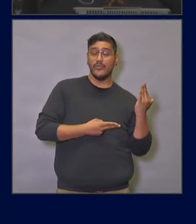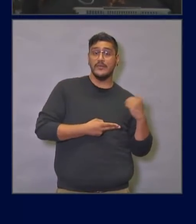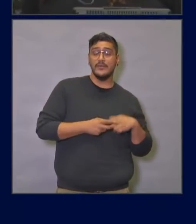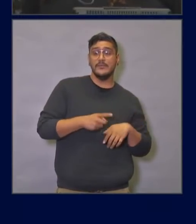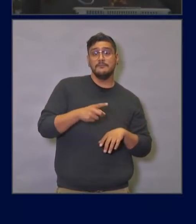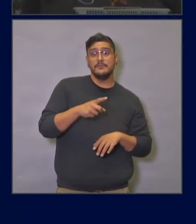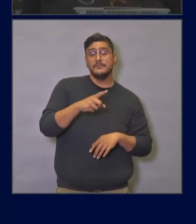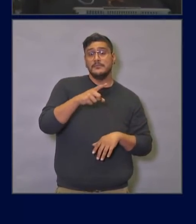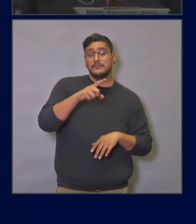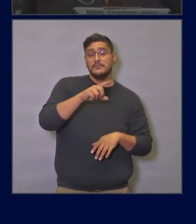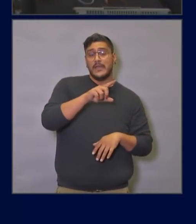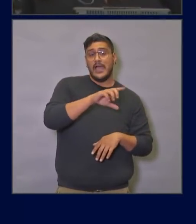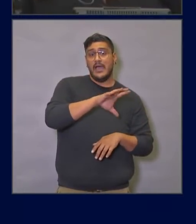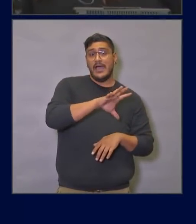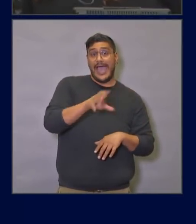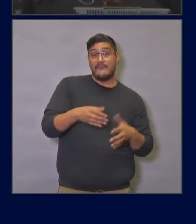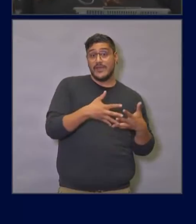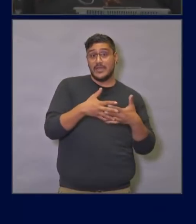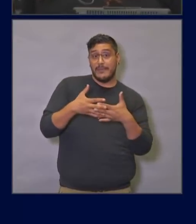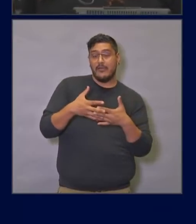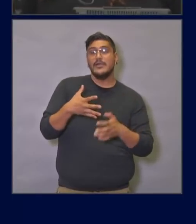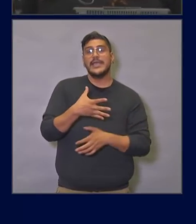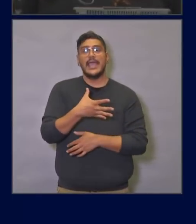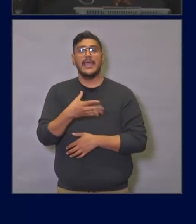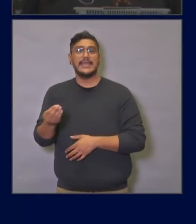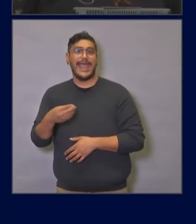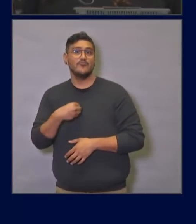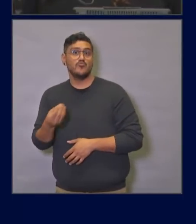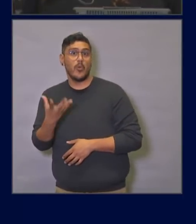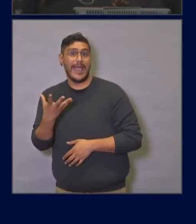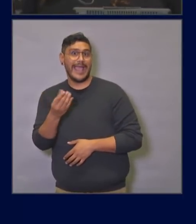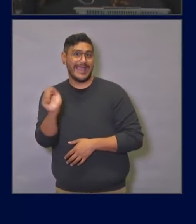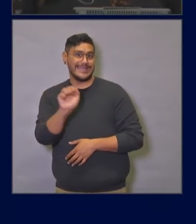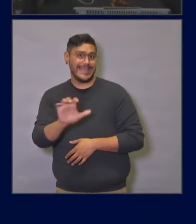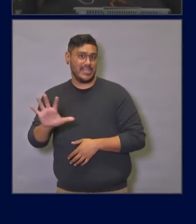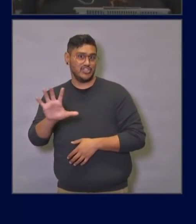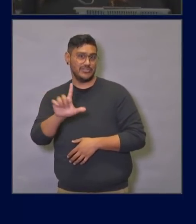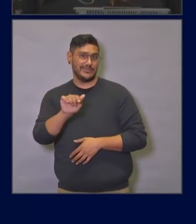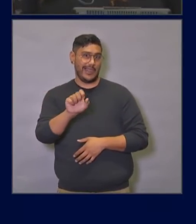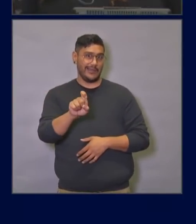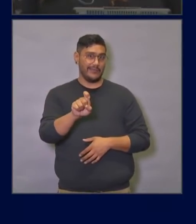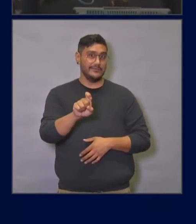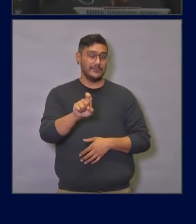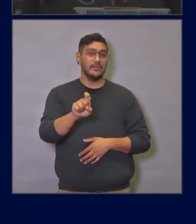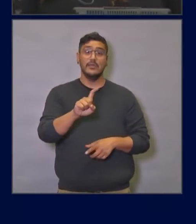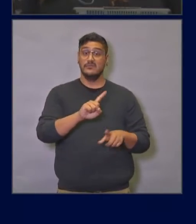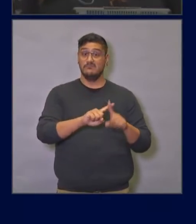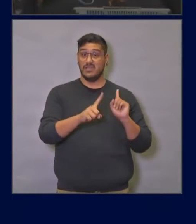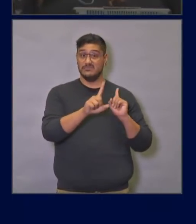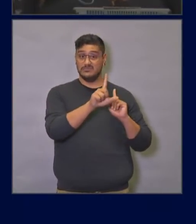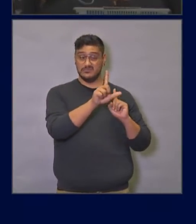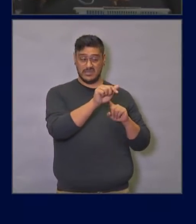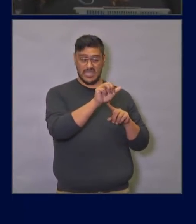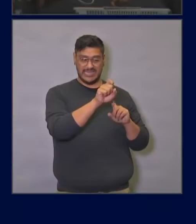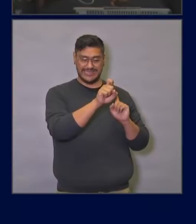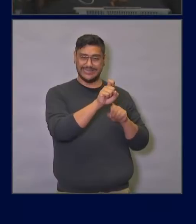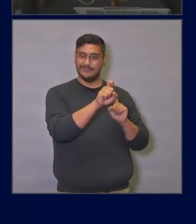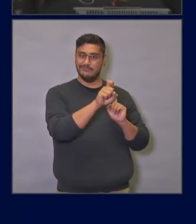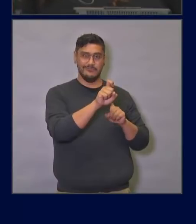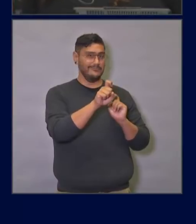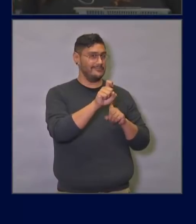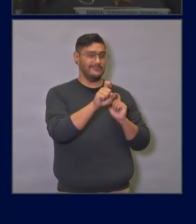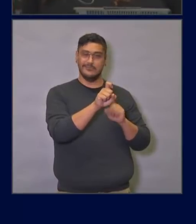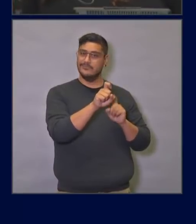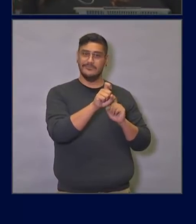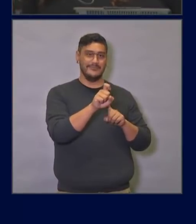residentes blancos y asiáticos. Sin embargo, como se señaló hace unos minutos, los residentes latinos continúan